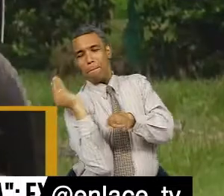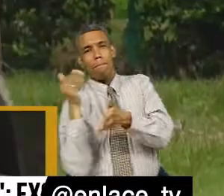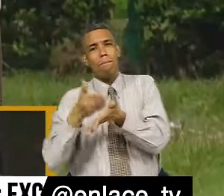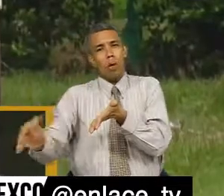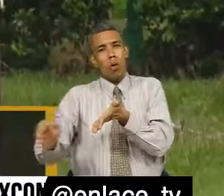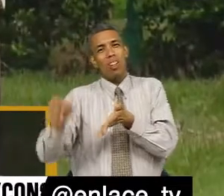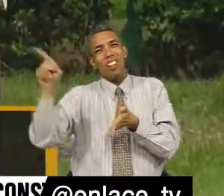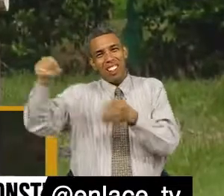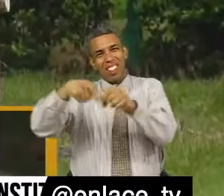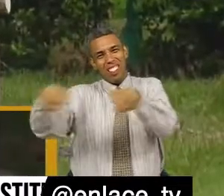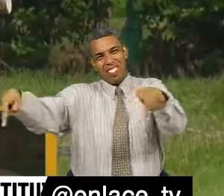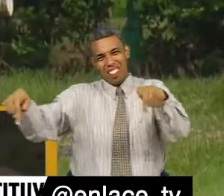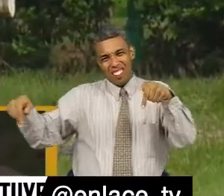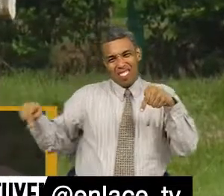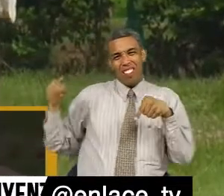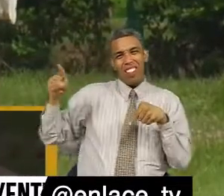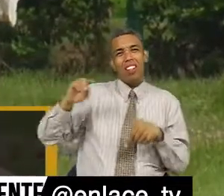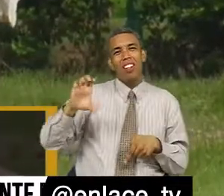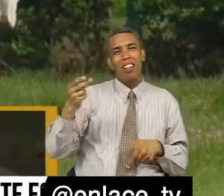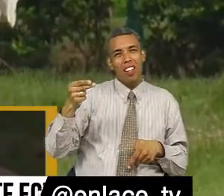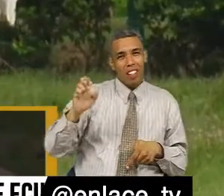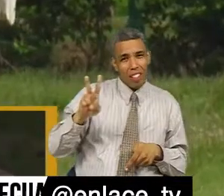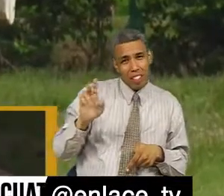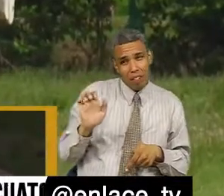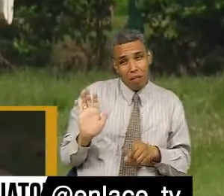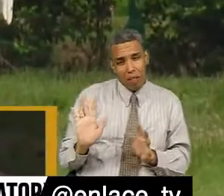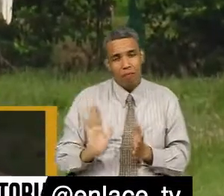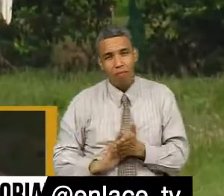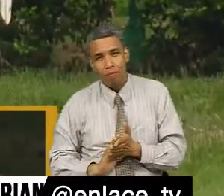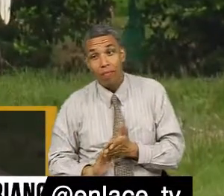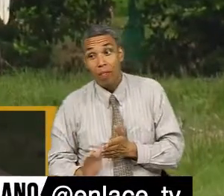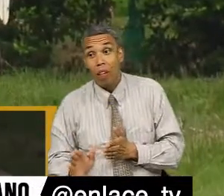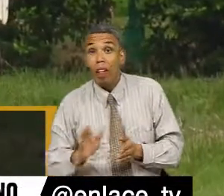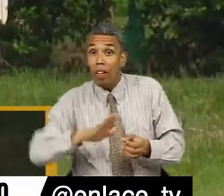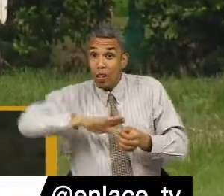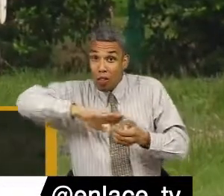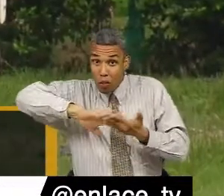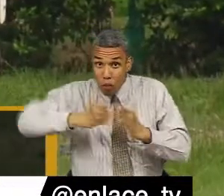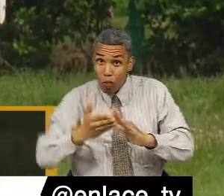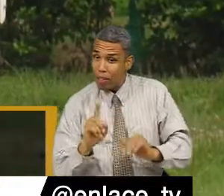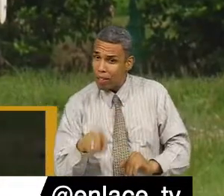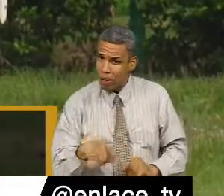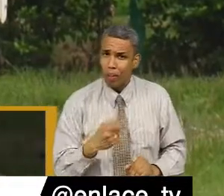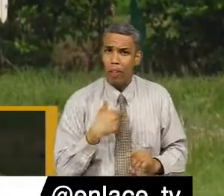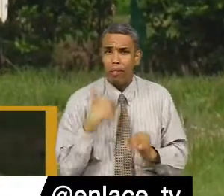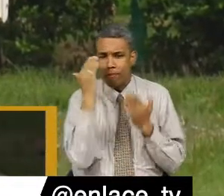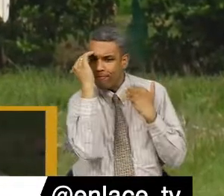la comunidad debe comprometerse en tener limpio el sector, no arrojar basuras.